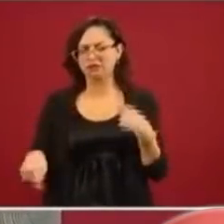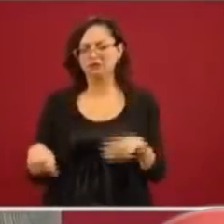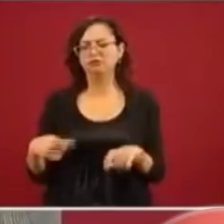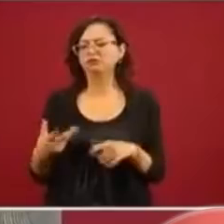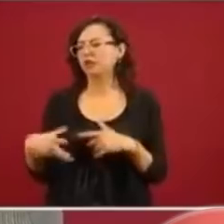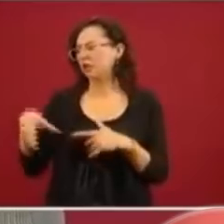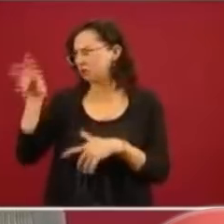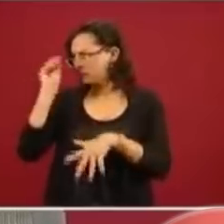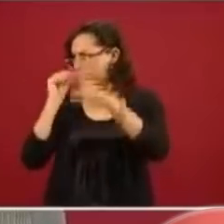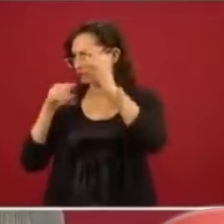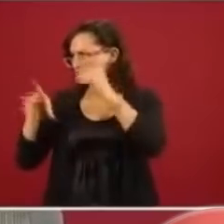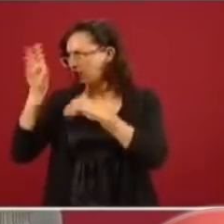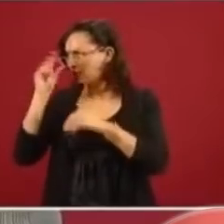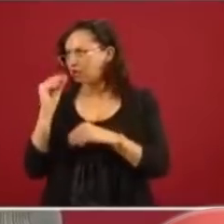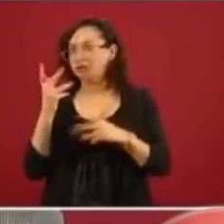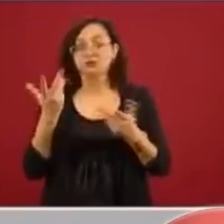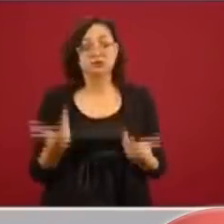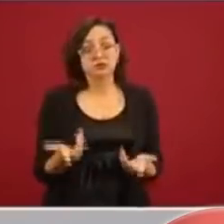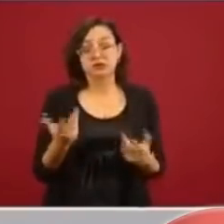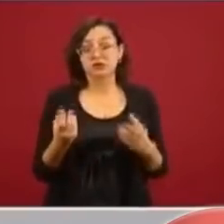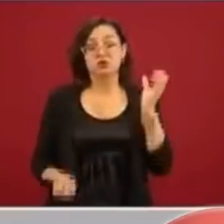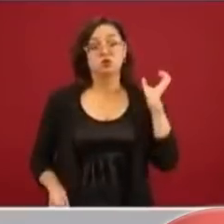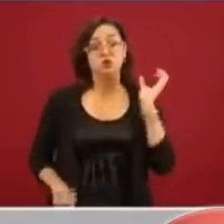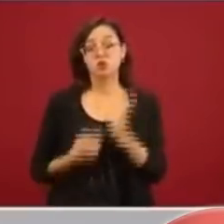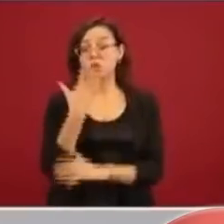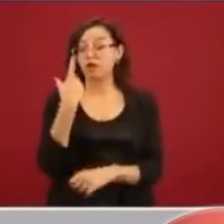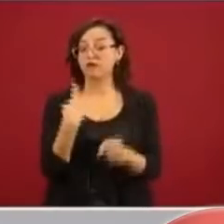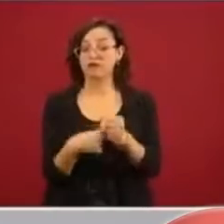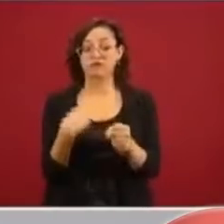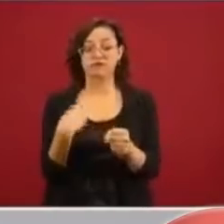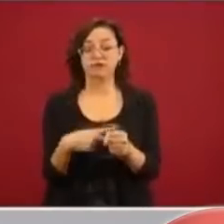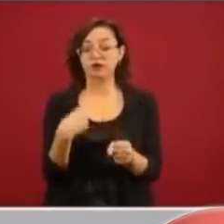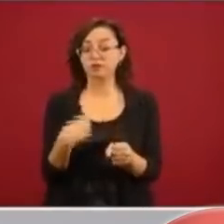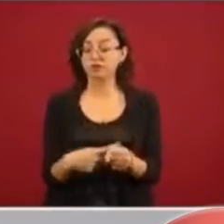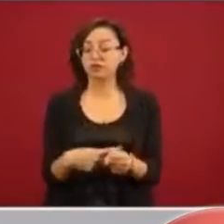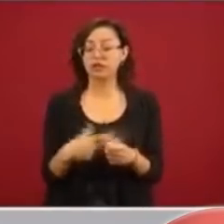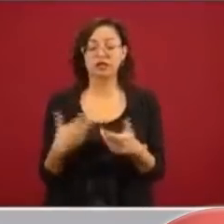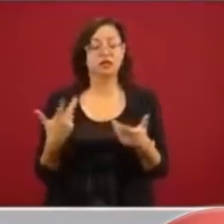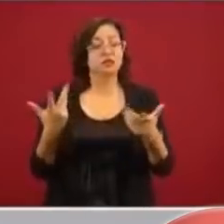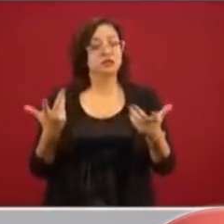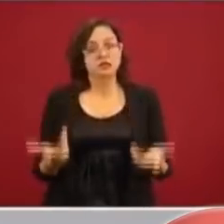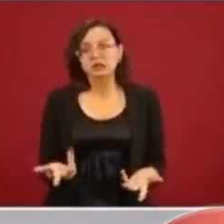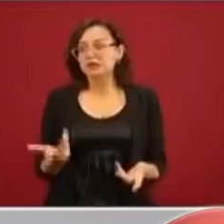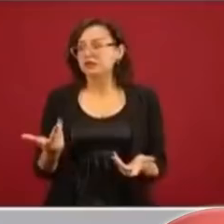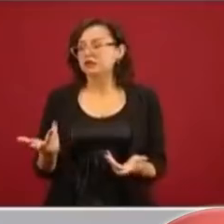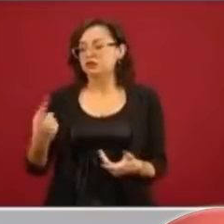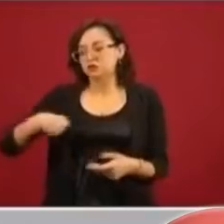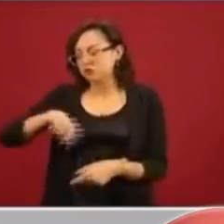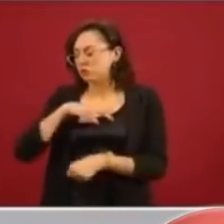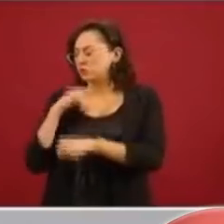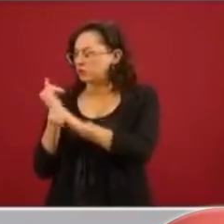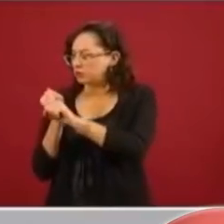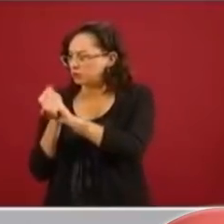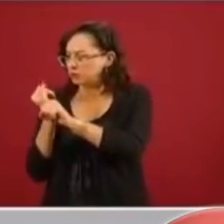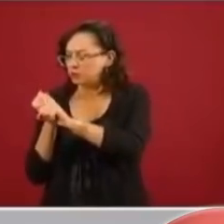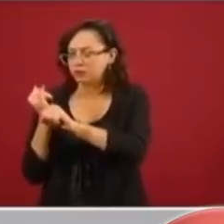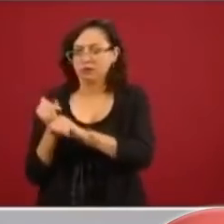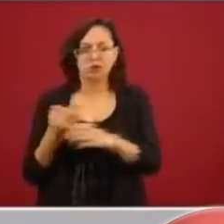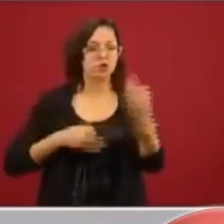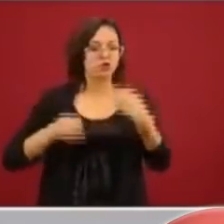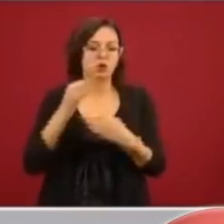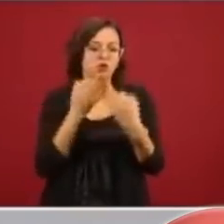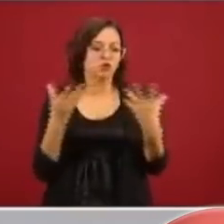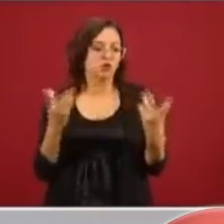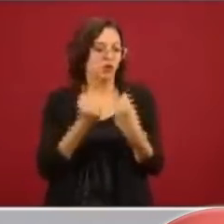de una nueva enfermedad. Muchas de las preguntas son bienvenidas en todos los ámbitos. ¿Por qué?